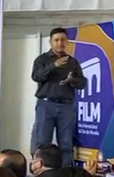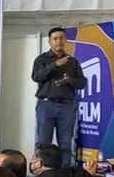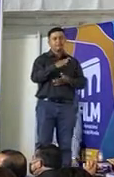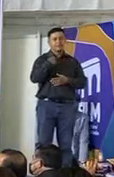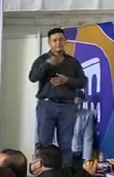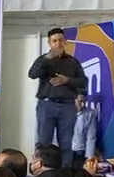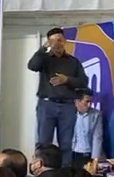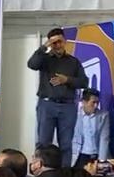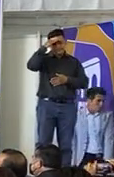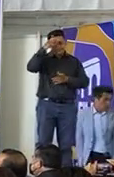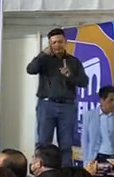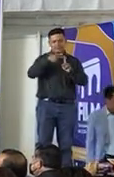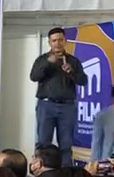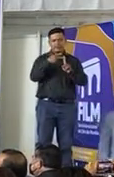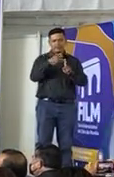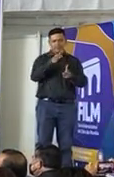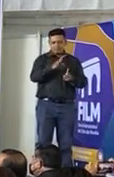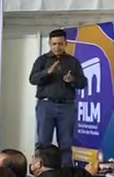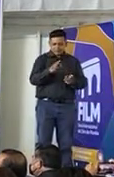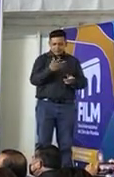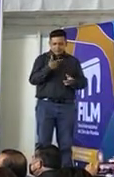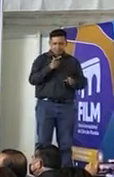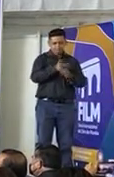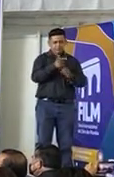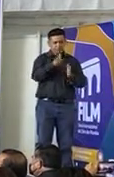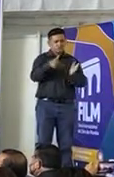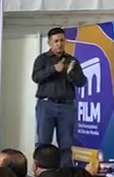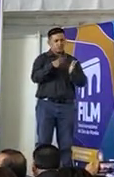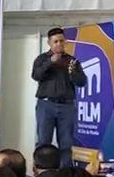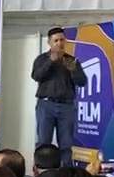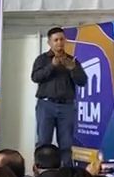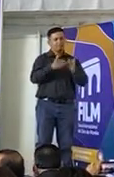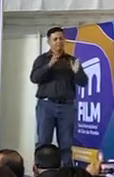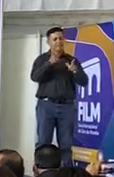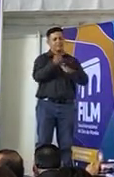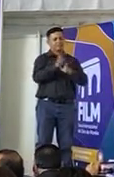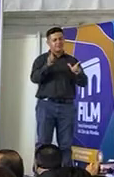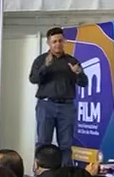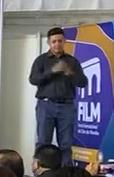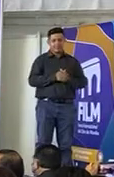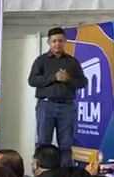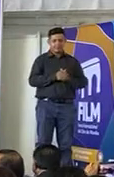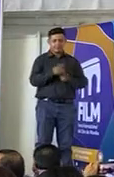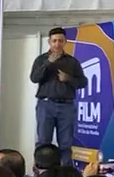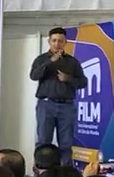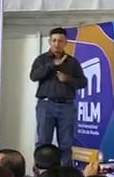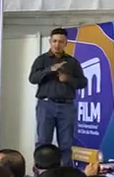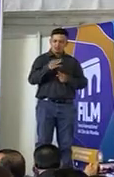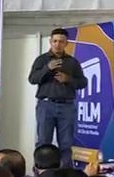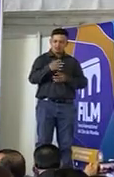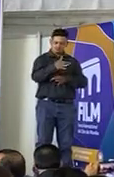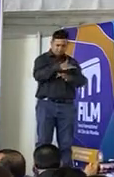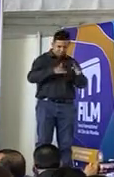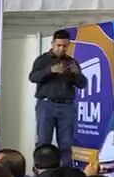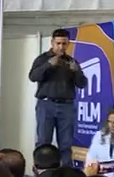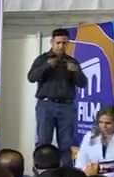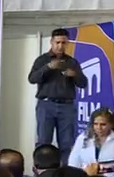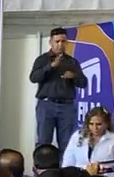reflexionar, donde encontramos un espacio de libertad, donde podemos formar ciudadanos más